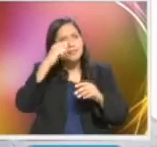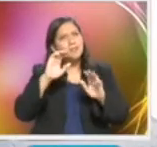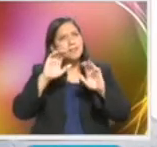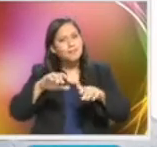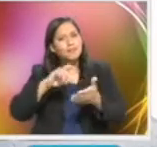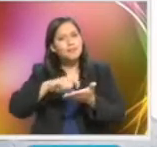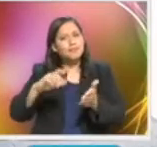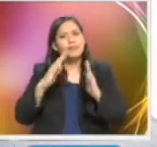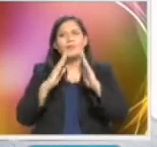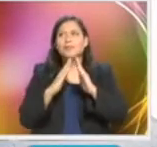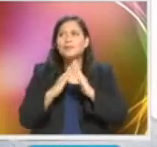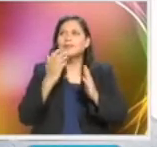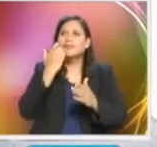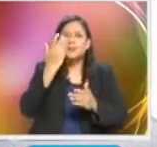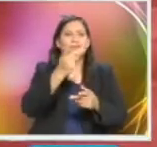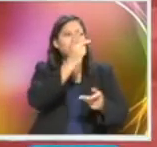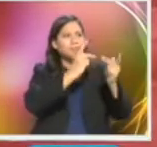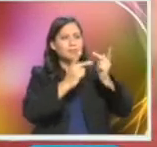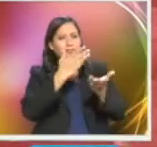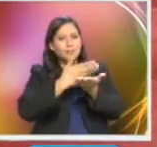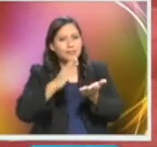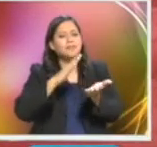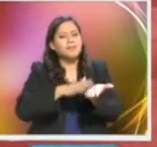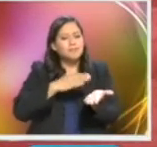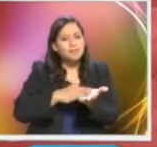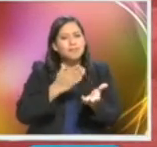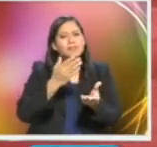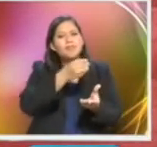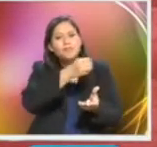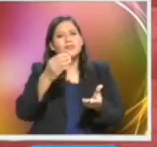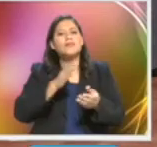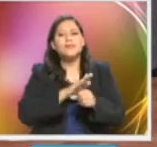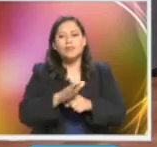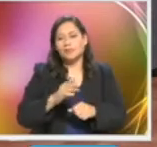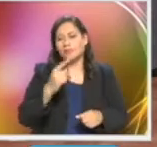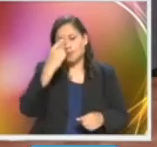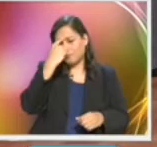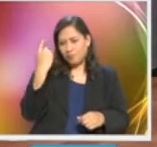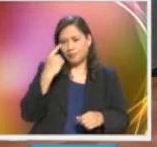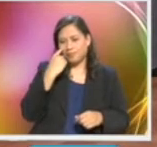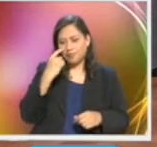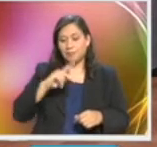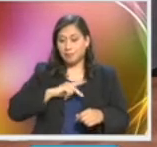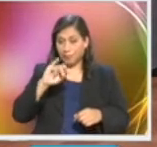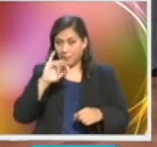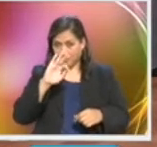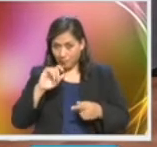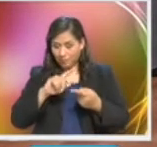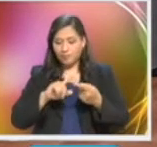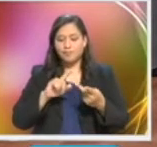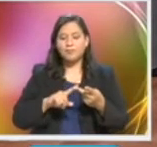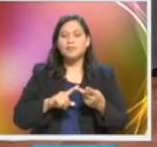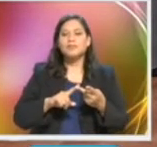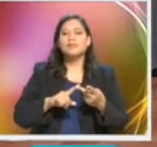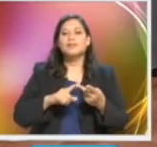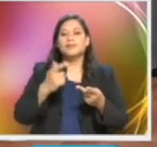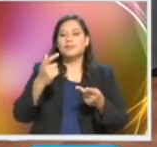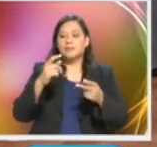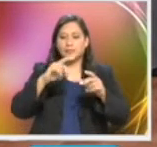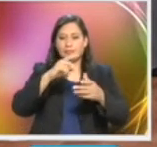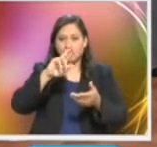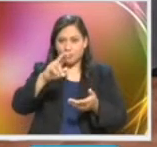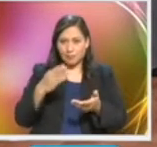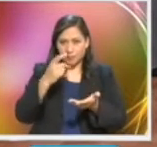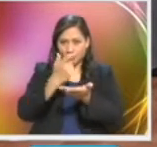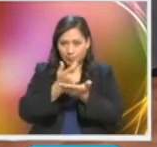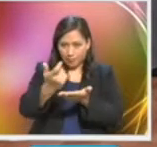comprar, para adquirir este crédito? ¿Qué documentos tenemos que llevar? Pues es muy fácil, es tu identificación, tu comprobante de ingresos, si